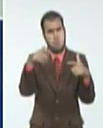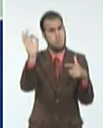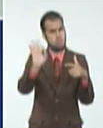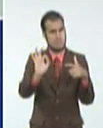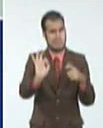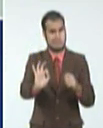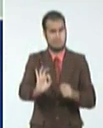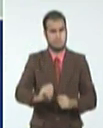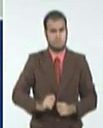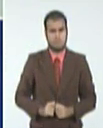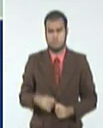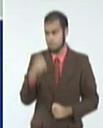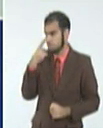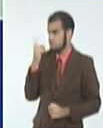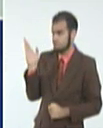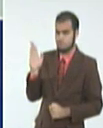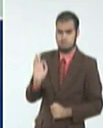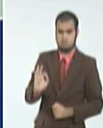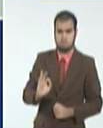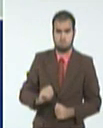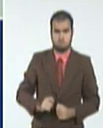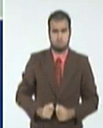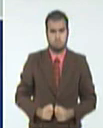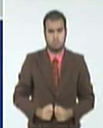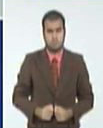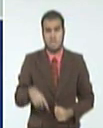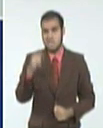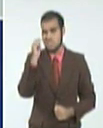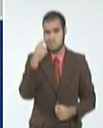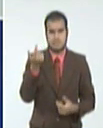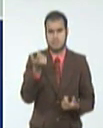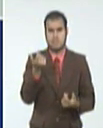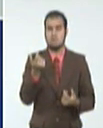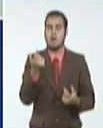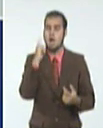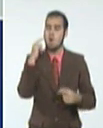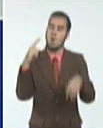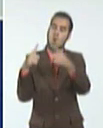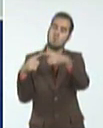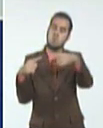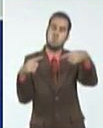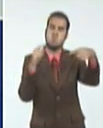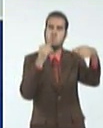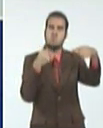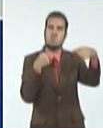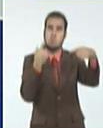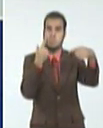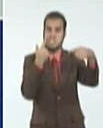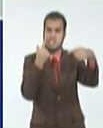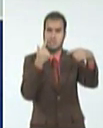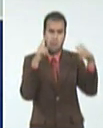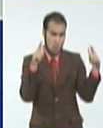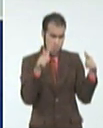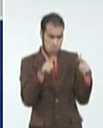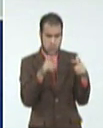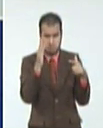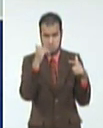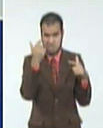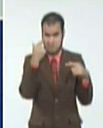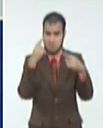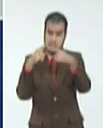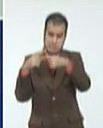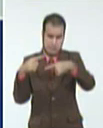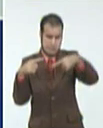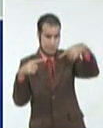ver ahí, la curva que muestra el número de casos activos, pueden verla como se mantiene muy